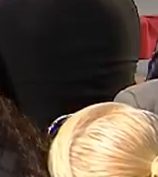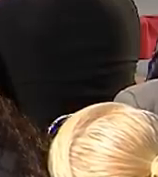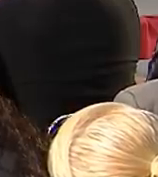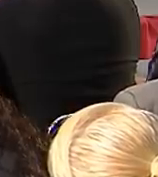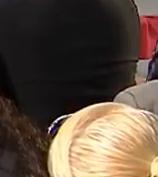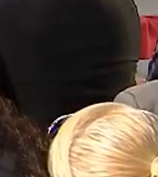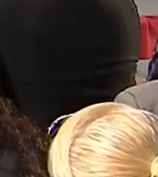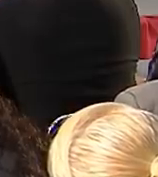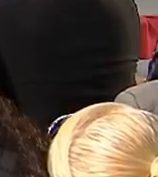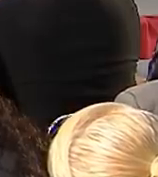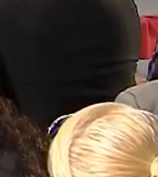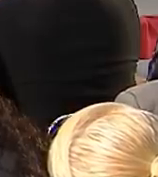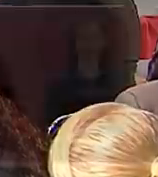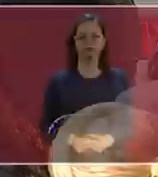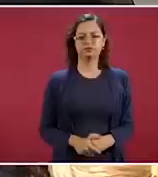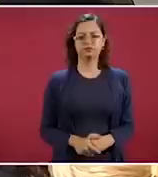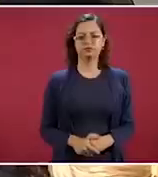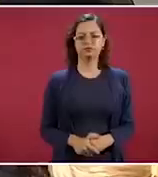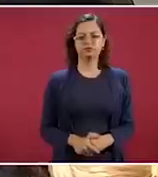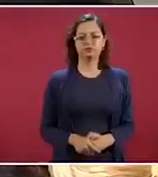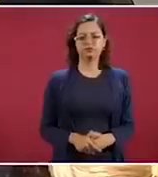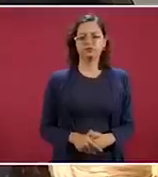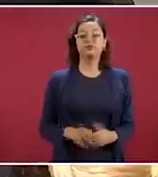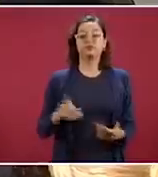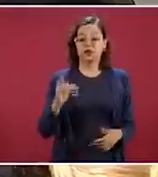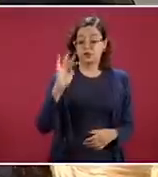corresponden administrar a la federación,